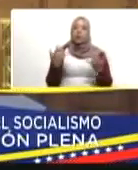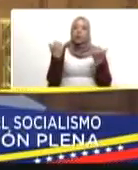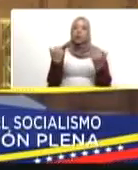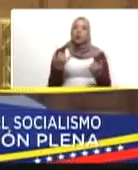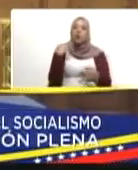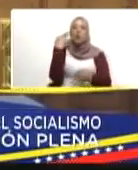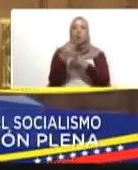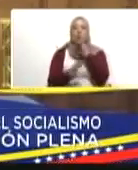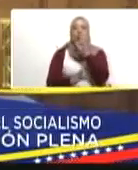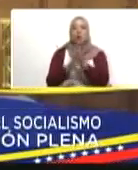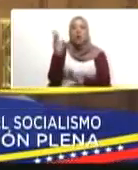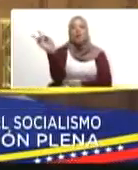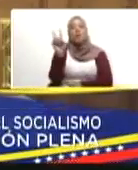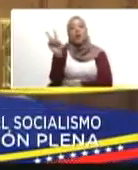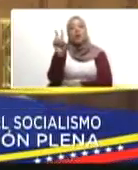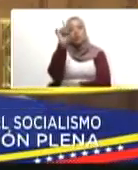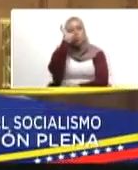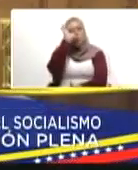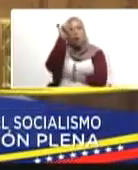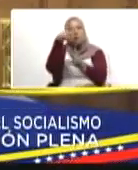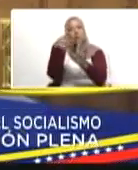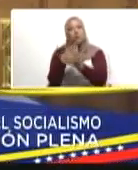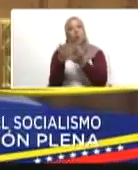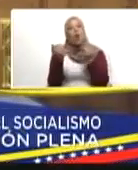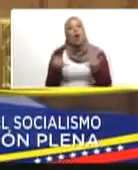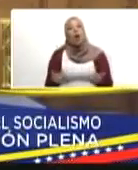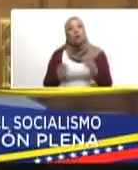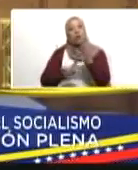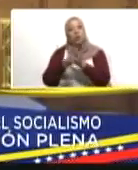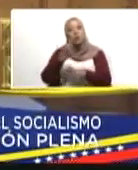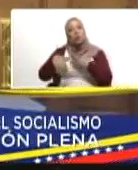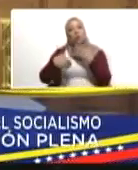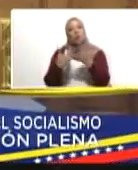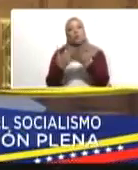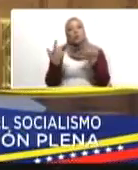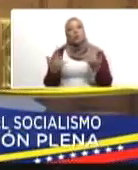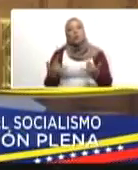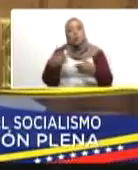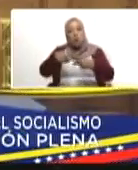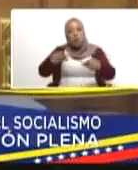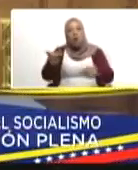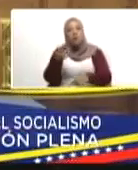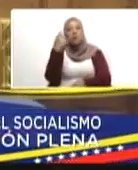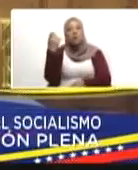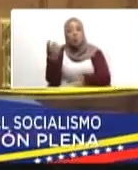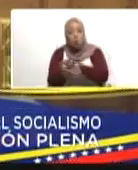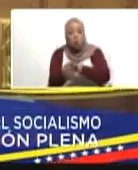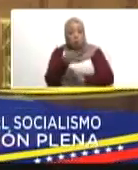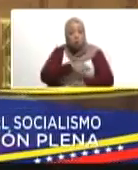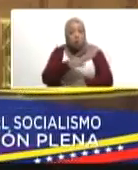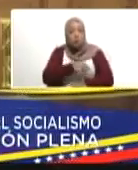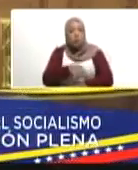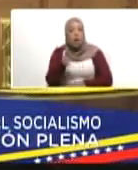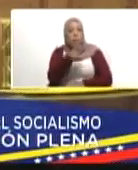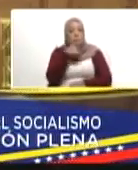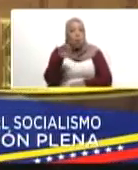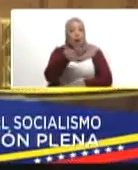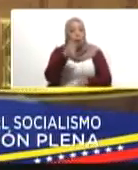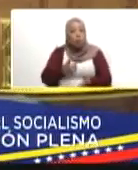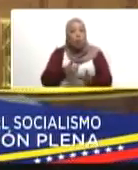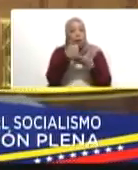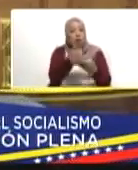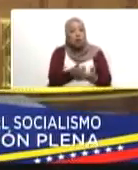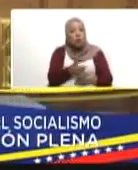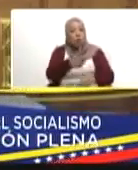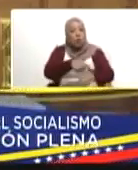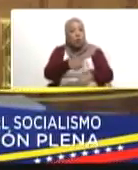sí avanzar hacia la Venezuela potencia para recuperar el terreno perdido en lo social el tiempo perdido